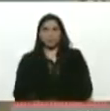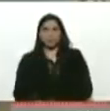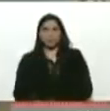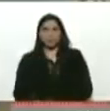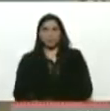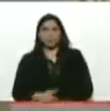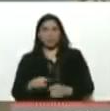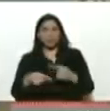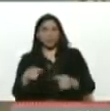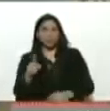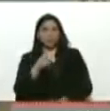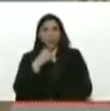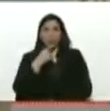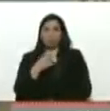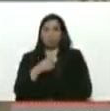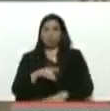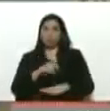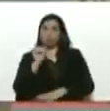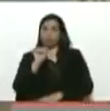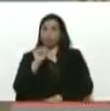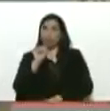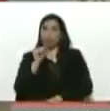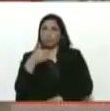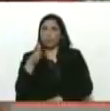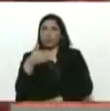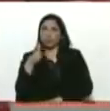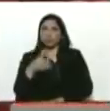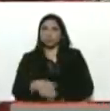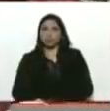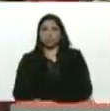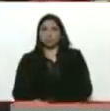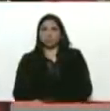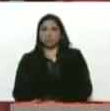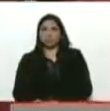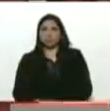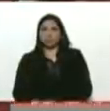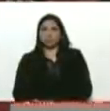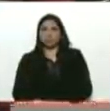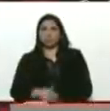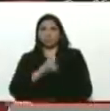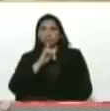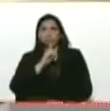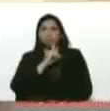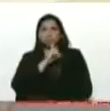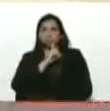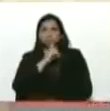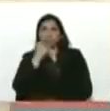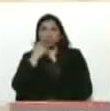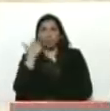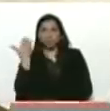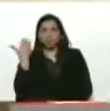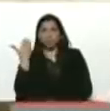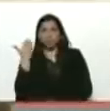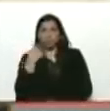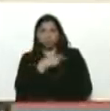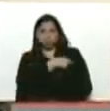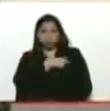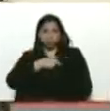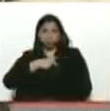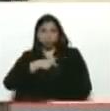Después no digan que les tocaron la puerta. Voy a decir. Portanombres, miren, de todo tipo.